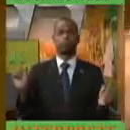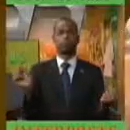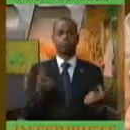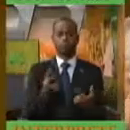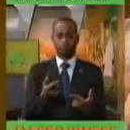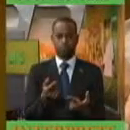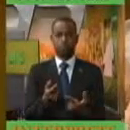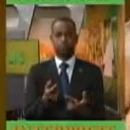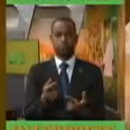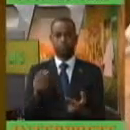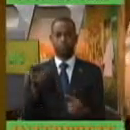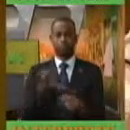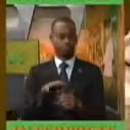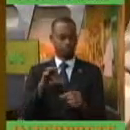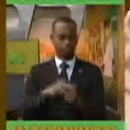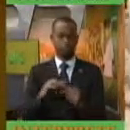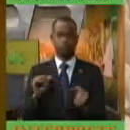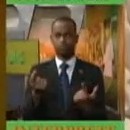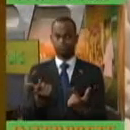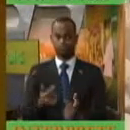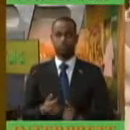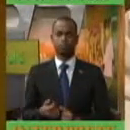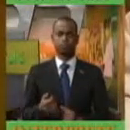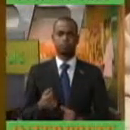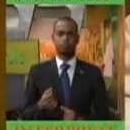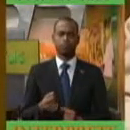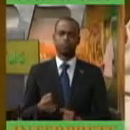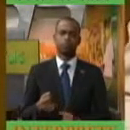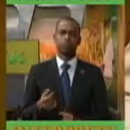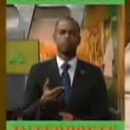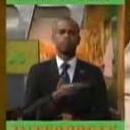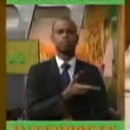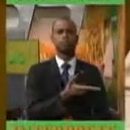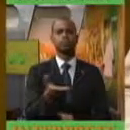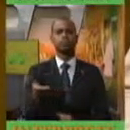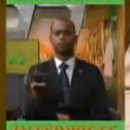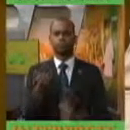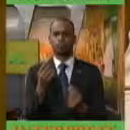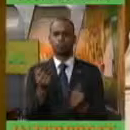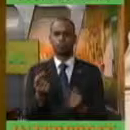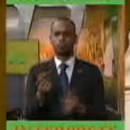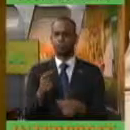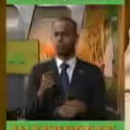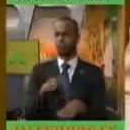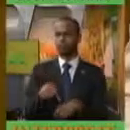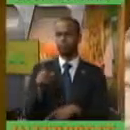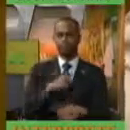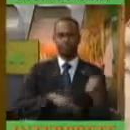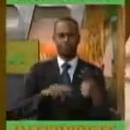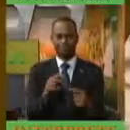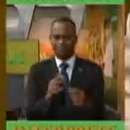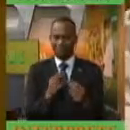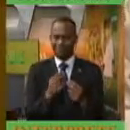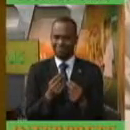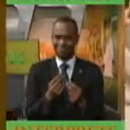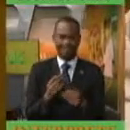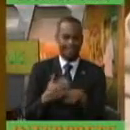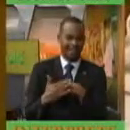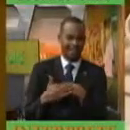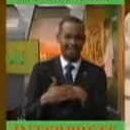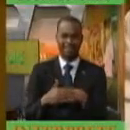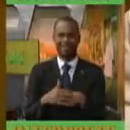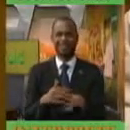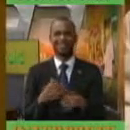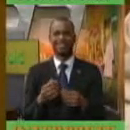y de todas. ¿Qué están haciendo ustedes así rápidamente? Porque nos están haciendo unas señas ahí ya que ustedes